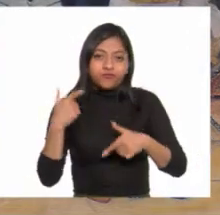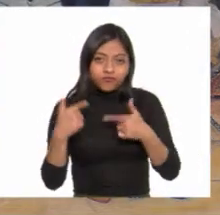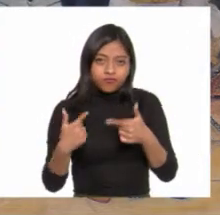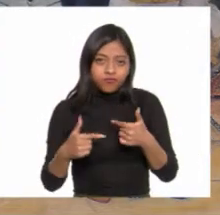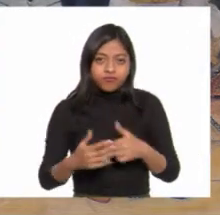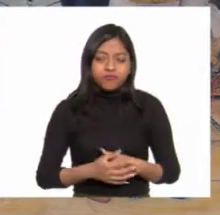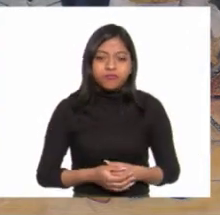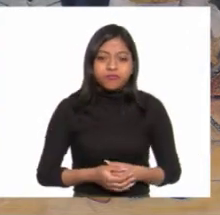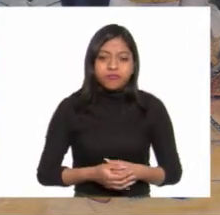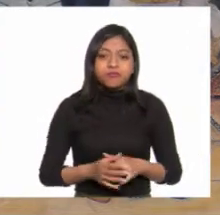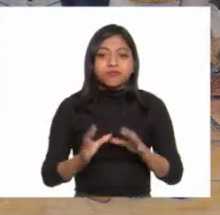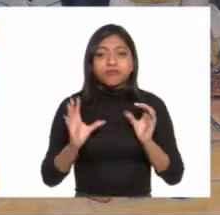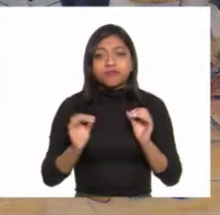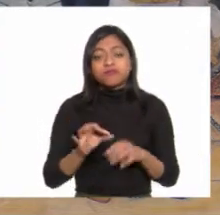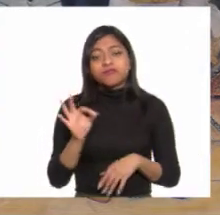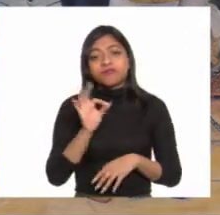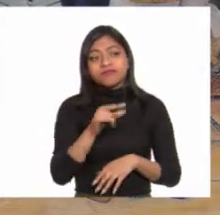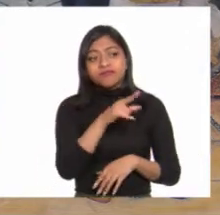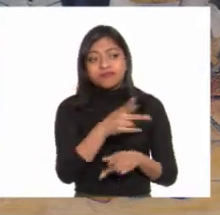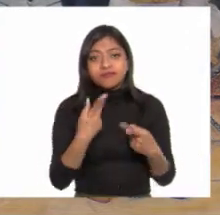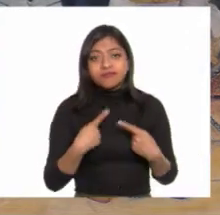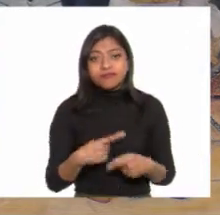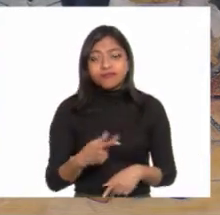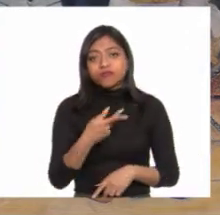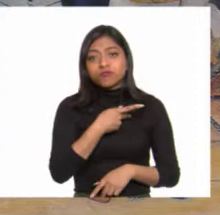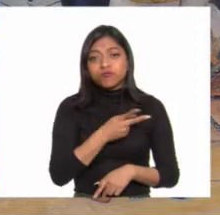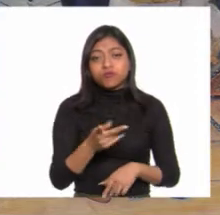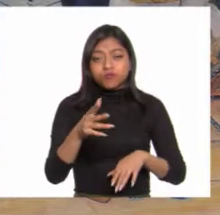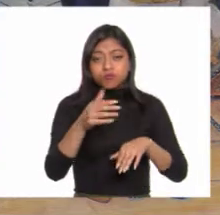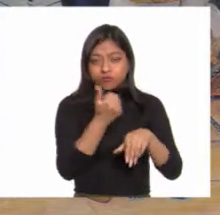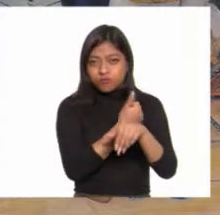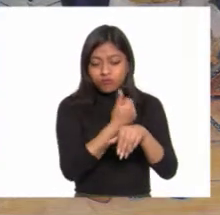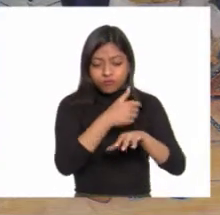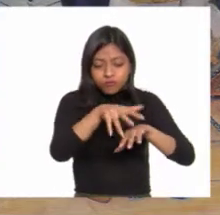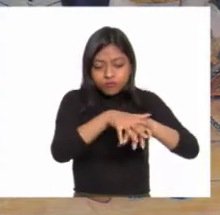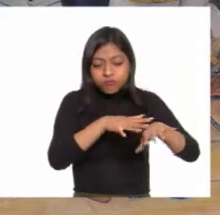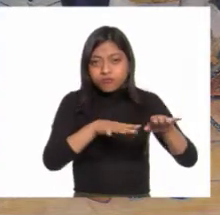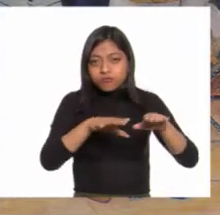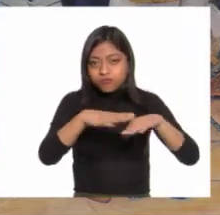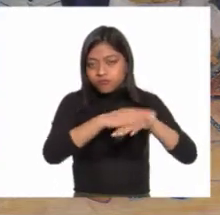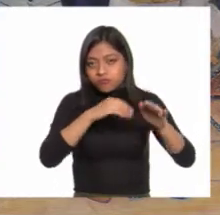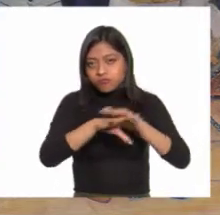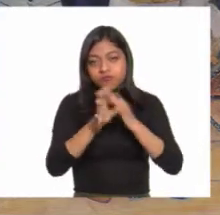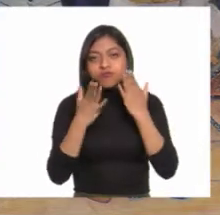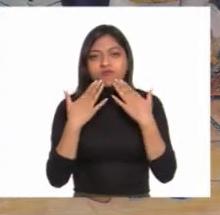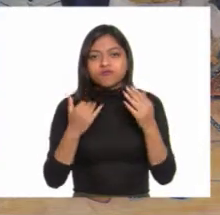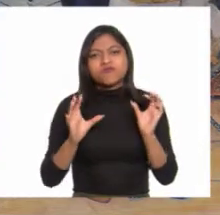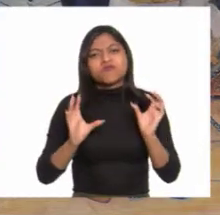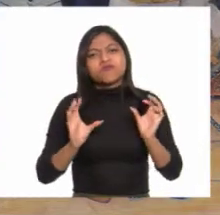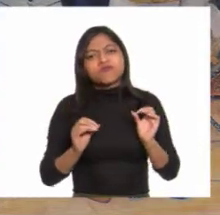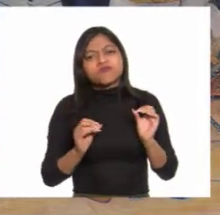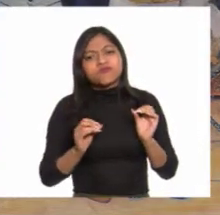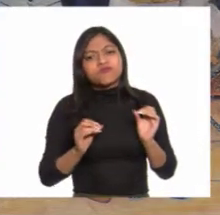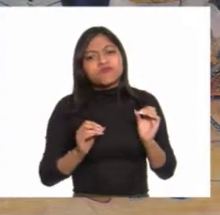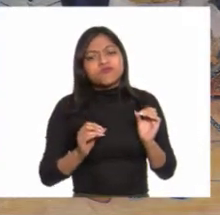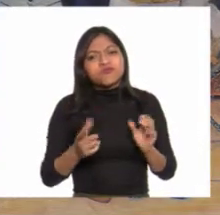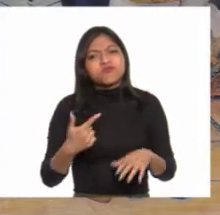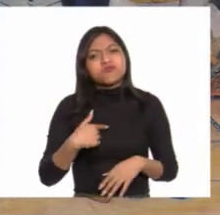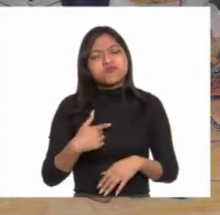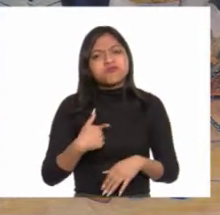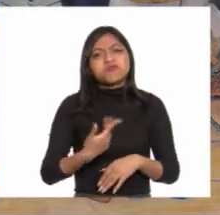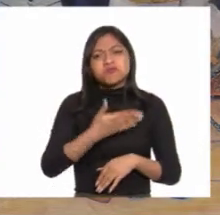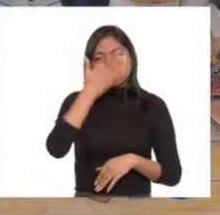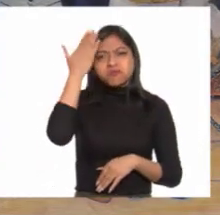ser una persona de bajos recursos porque no lleva zapatos. Aunque no estoy muy seguro porque mi bisabuelito